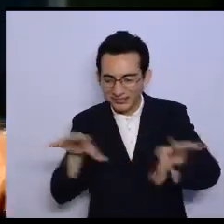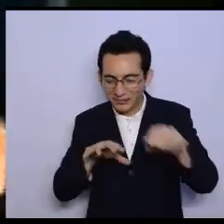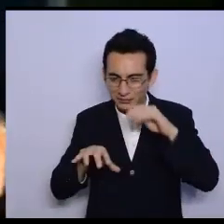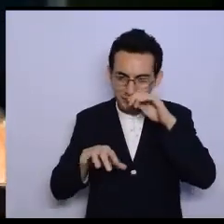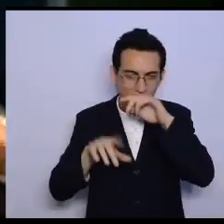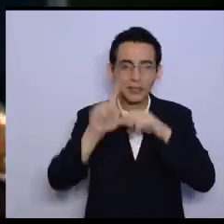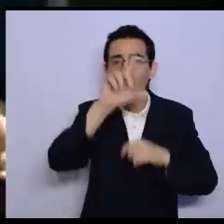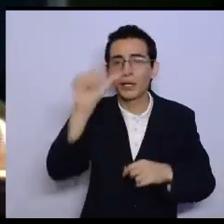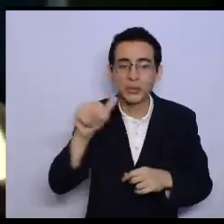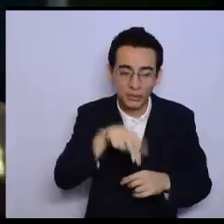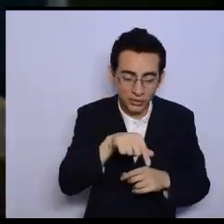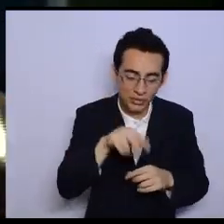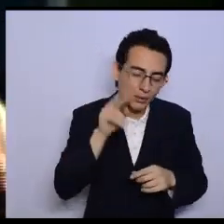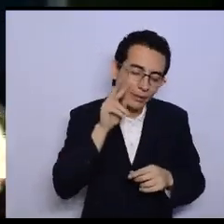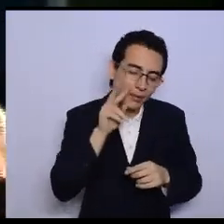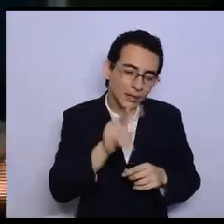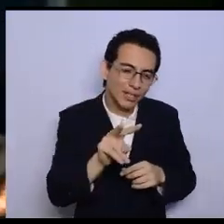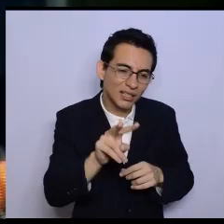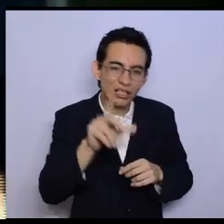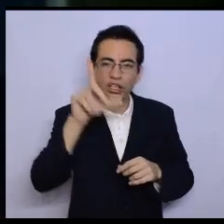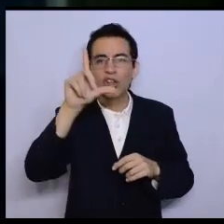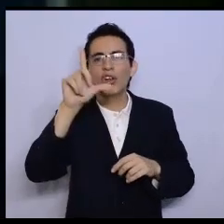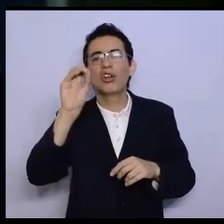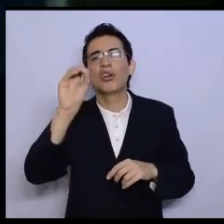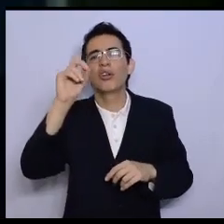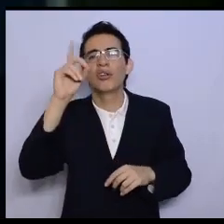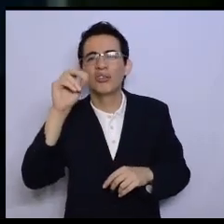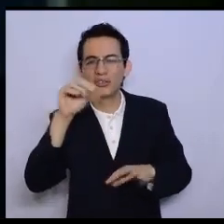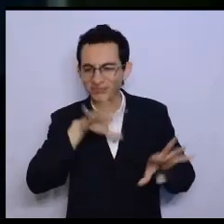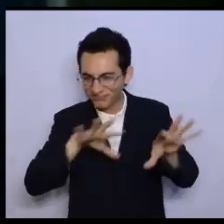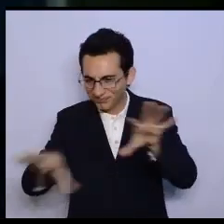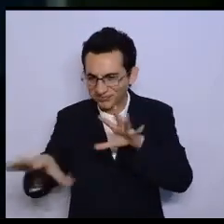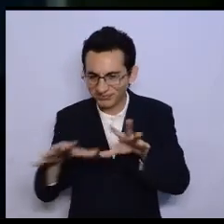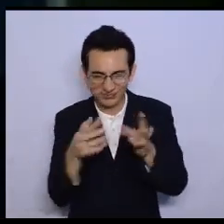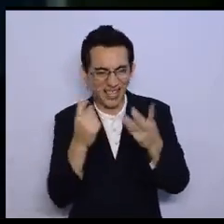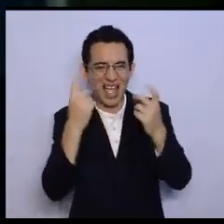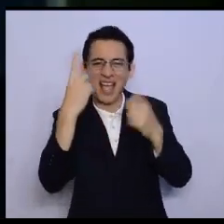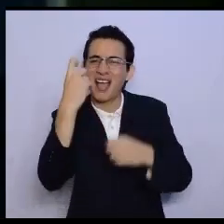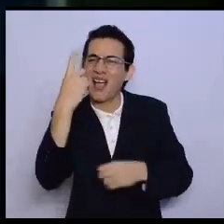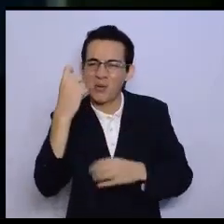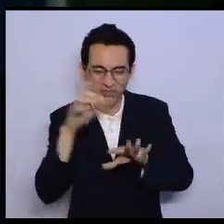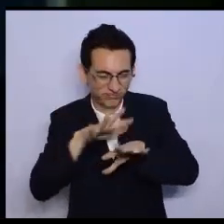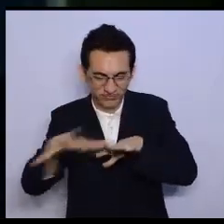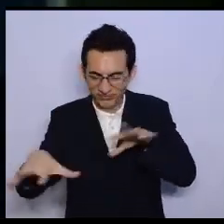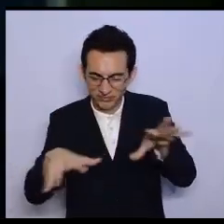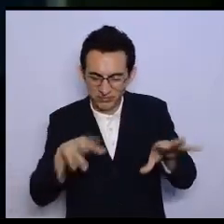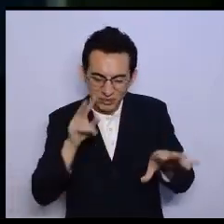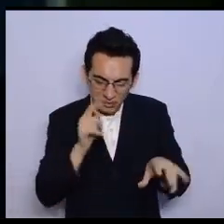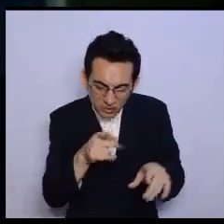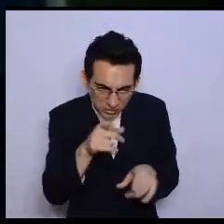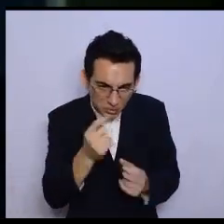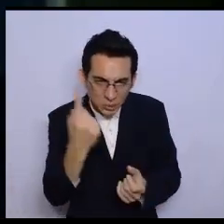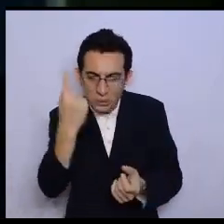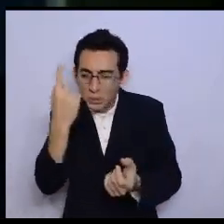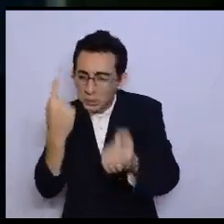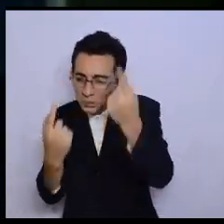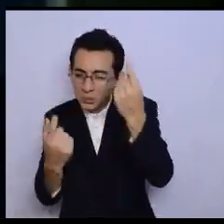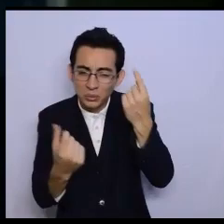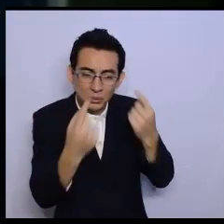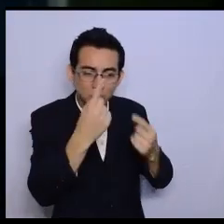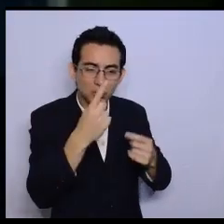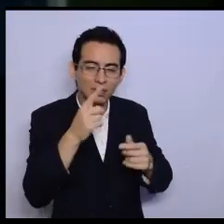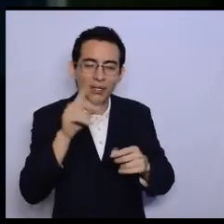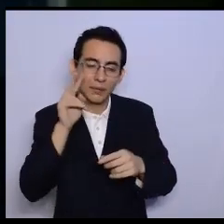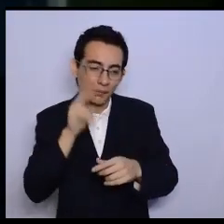poquito, así como lodo negro y muchas cosas, una que otra cosita que brilla. Bueno, eso